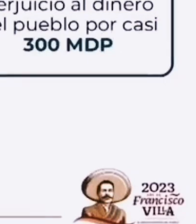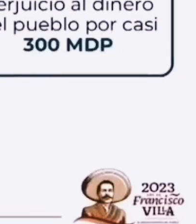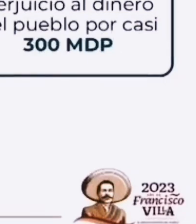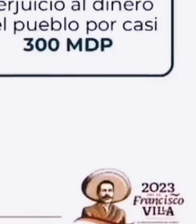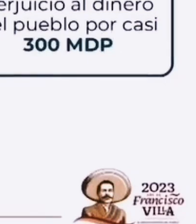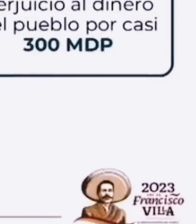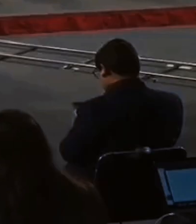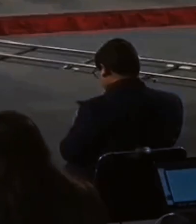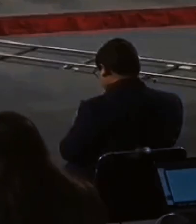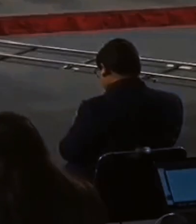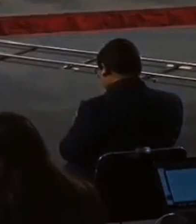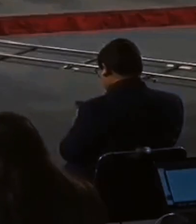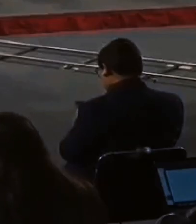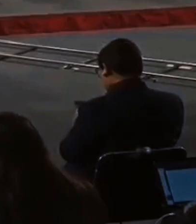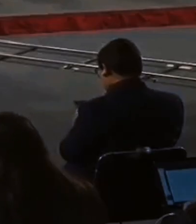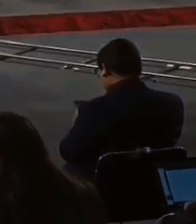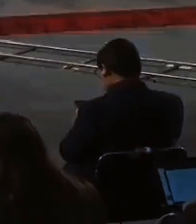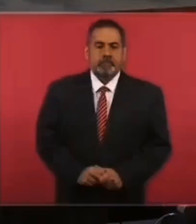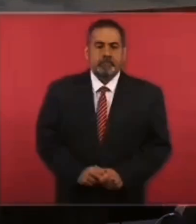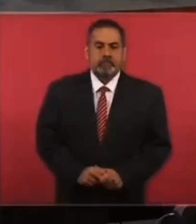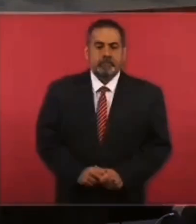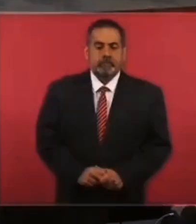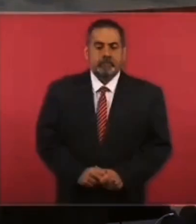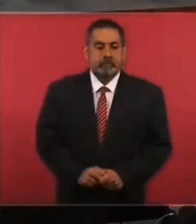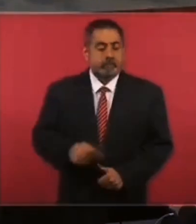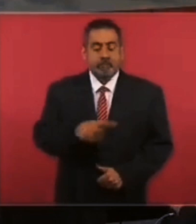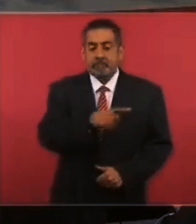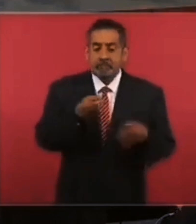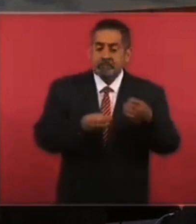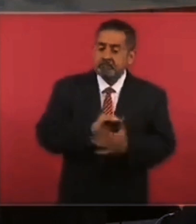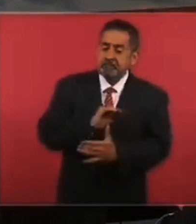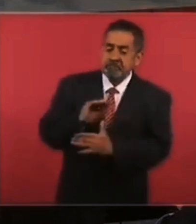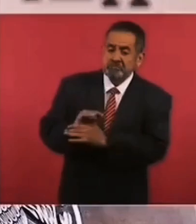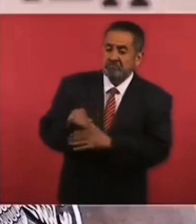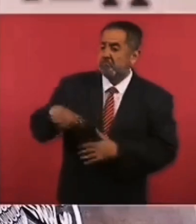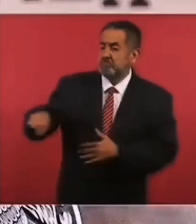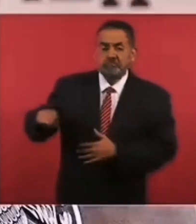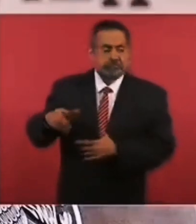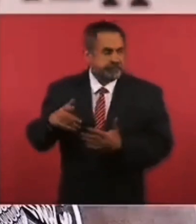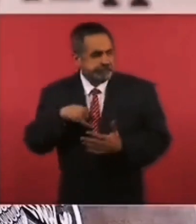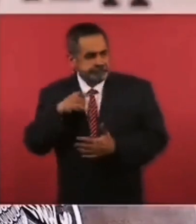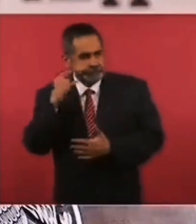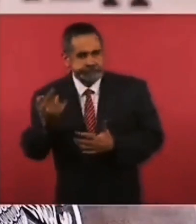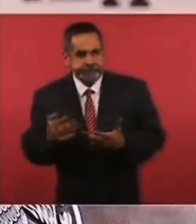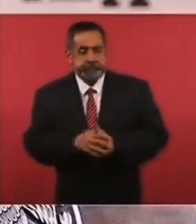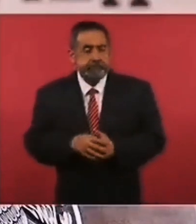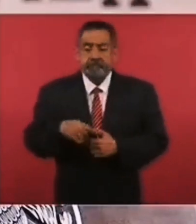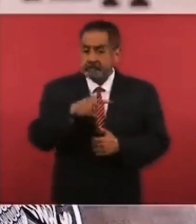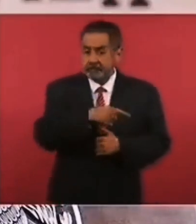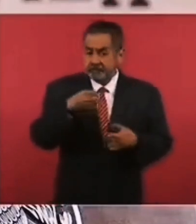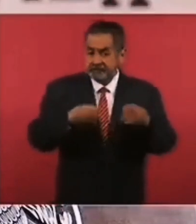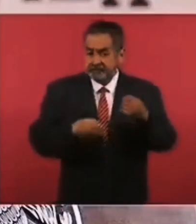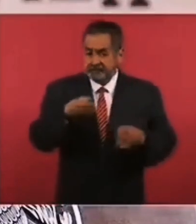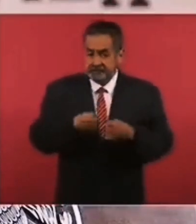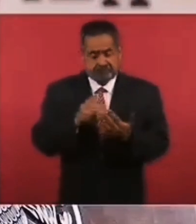ende, desconoce nuestra calidad de víctima y ofendido en el proceso penal. De igual manera, ha resuelto ignorando